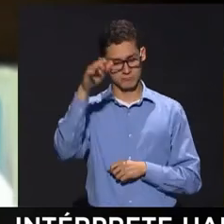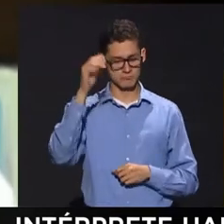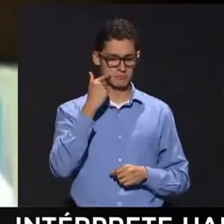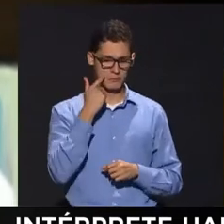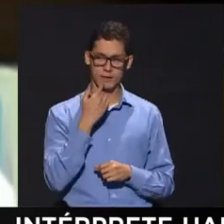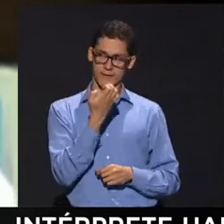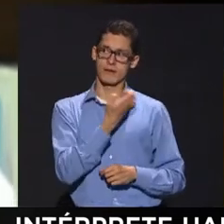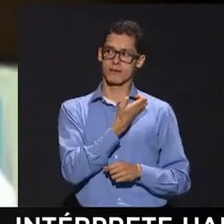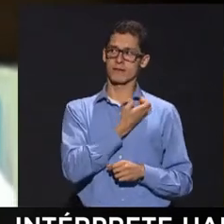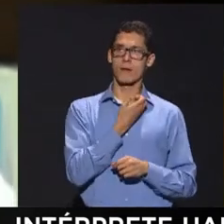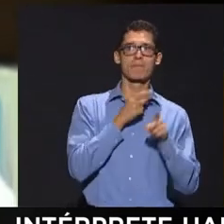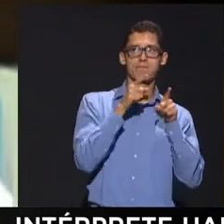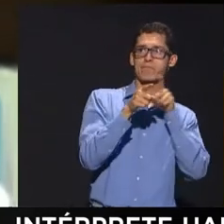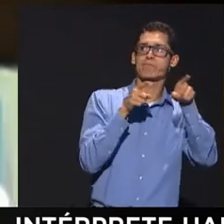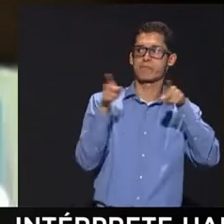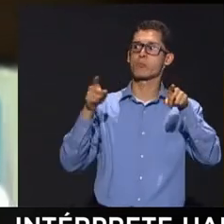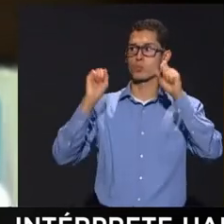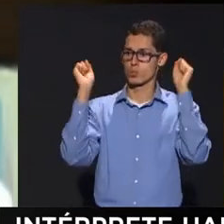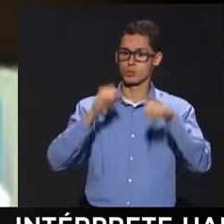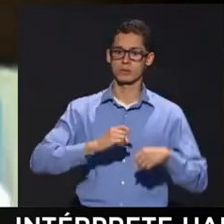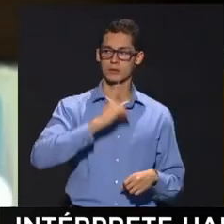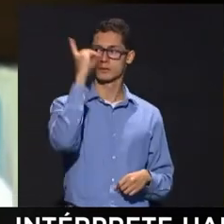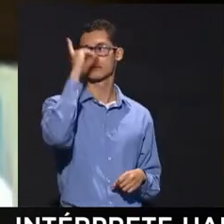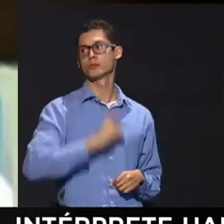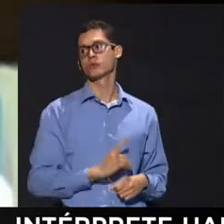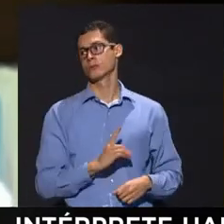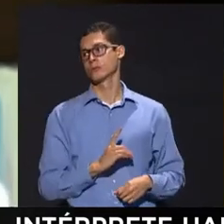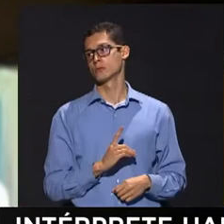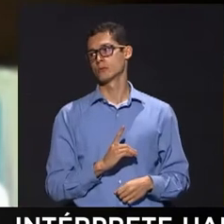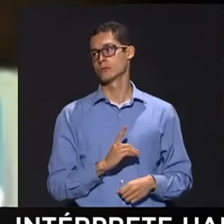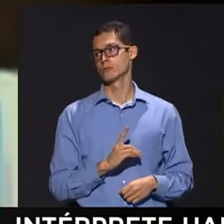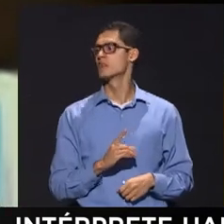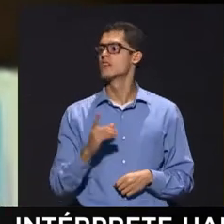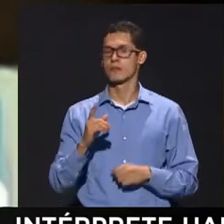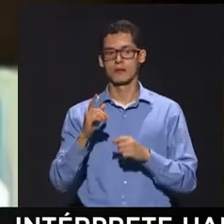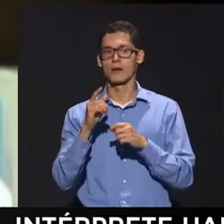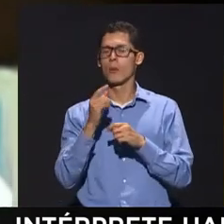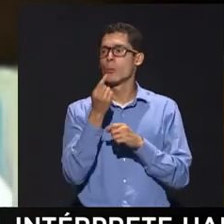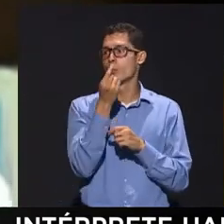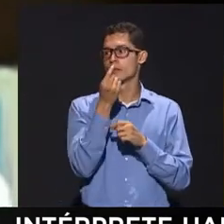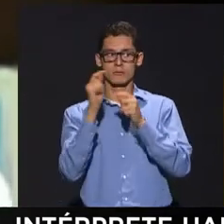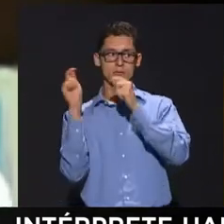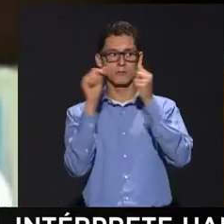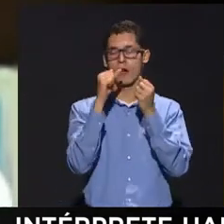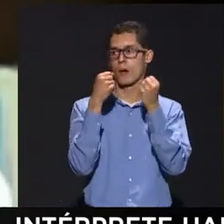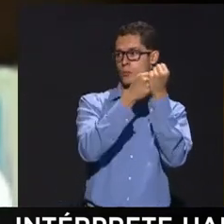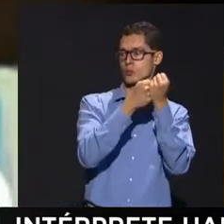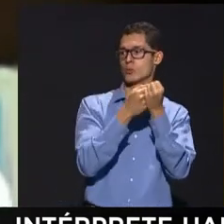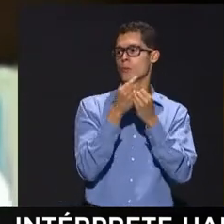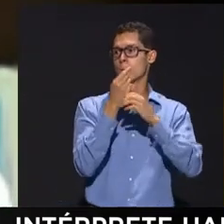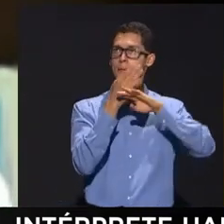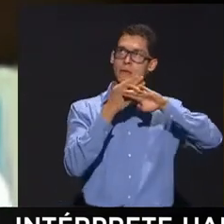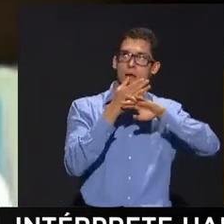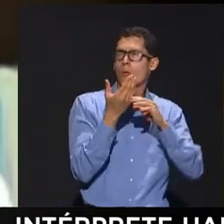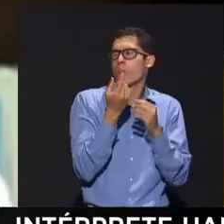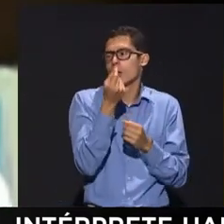las alcaldías, tienen la potestad para definir lo que llamamos subsidios y contribuciones. El servicio de acueducto